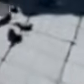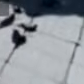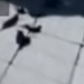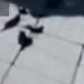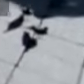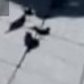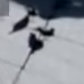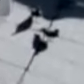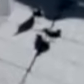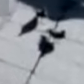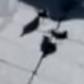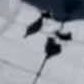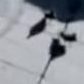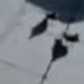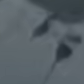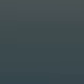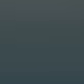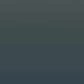7670-8585 y